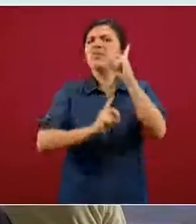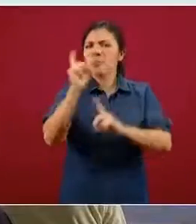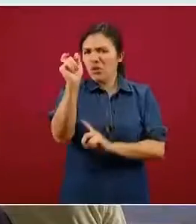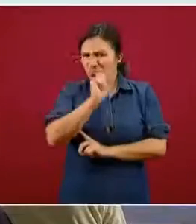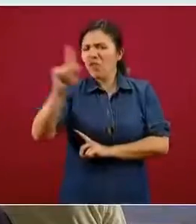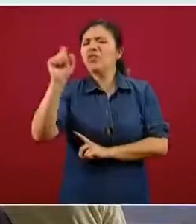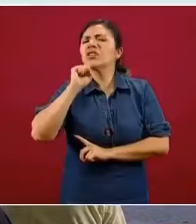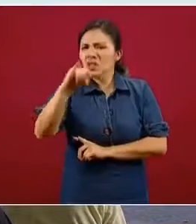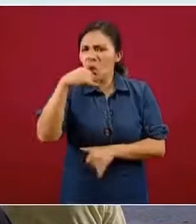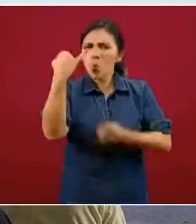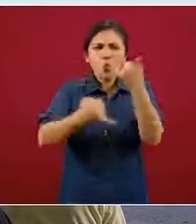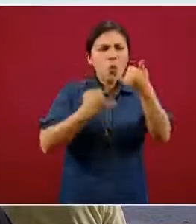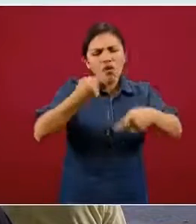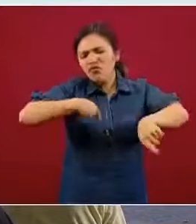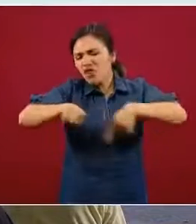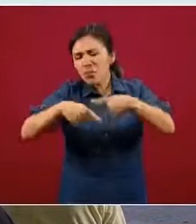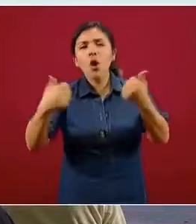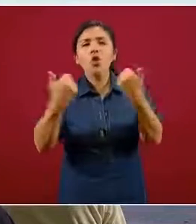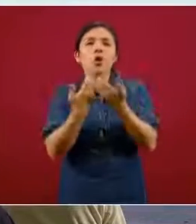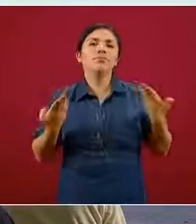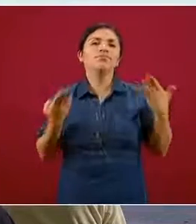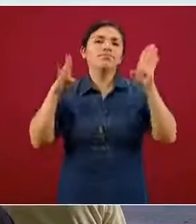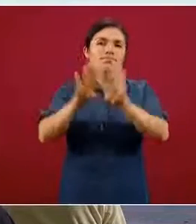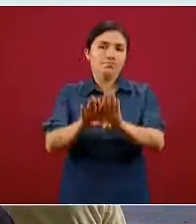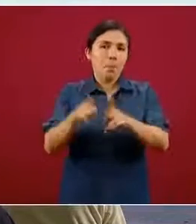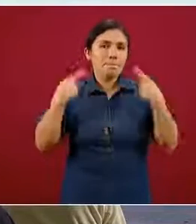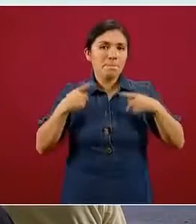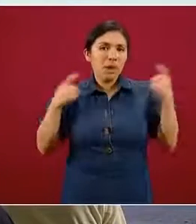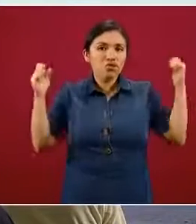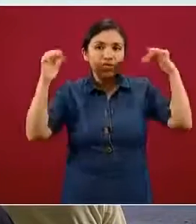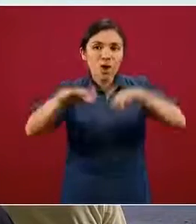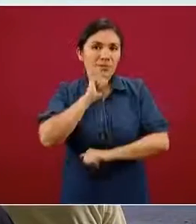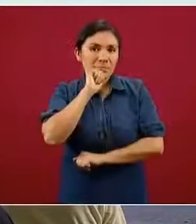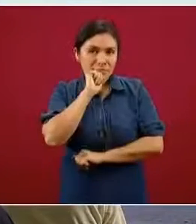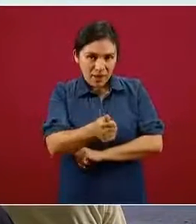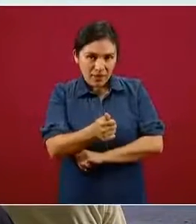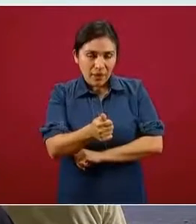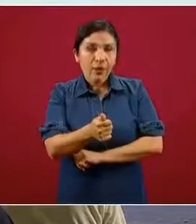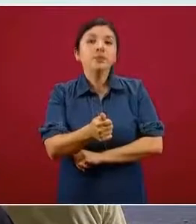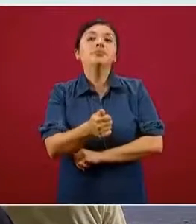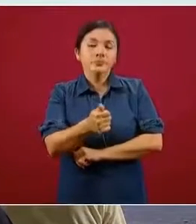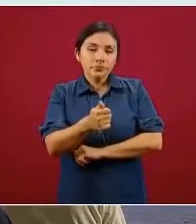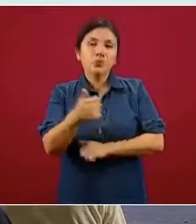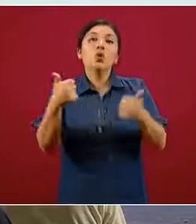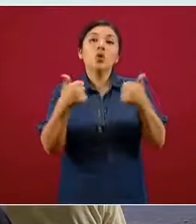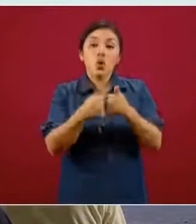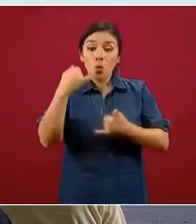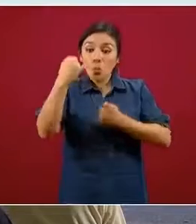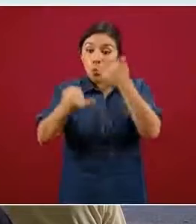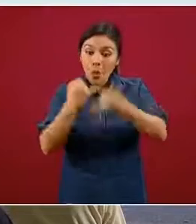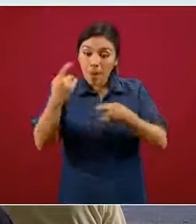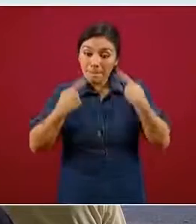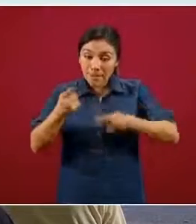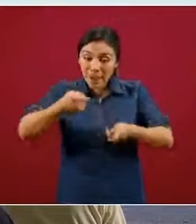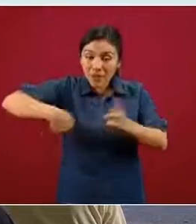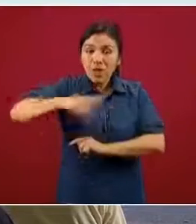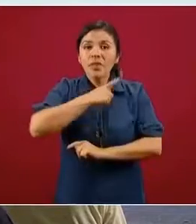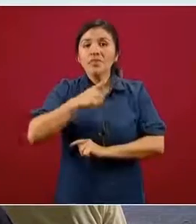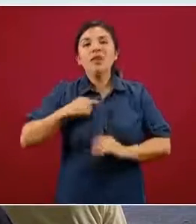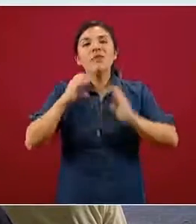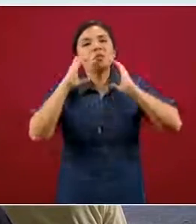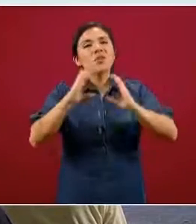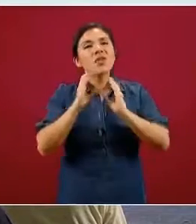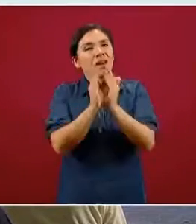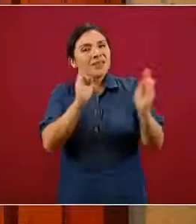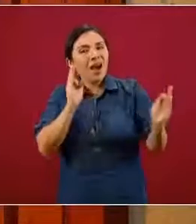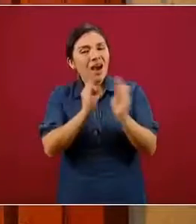los partidos, los juegos a puerta cerrada, teniendo presente las medidas de prevención sanitaria que